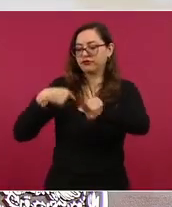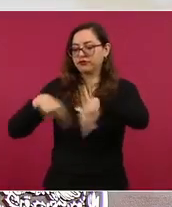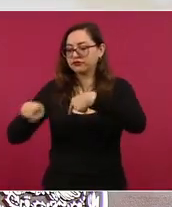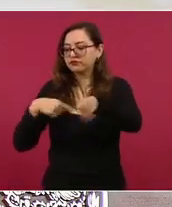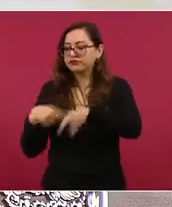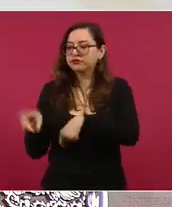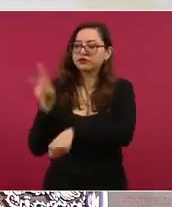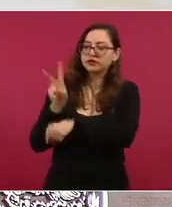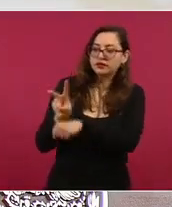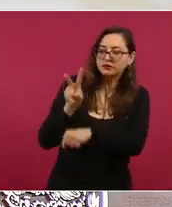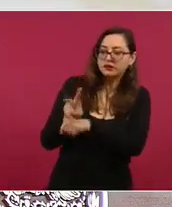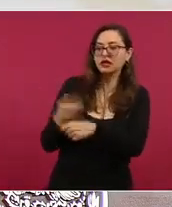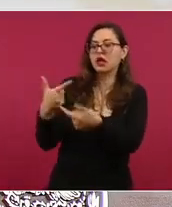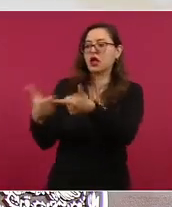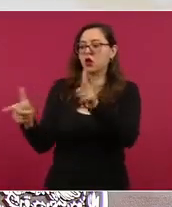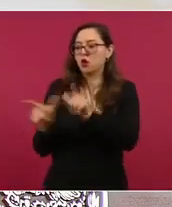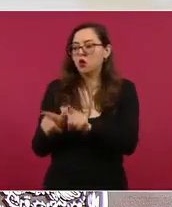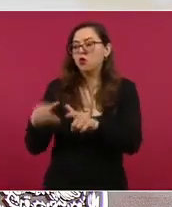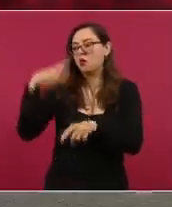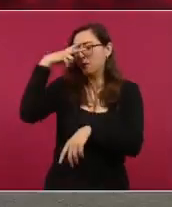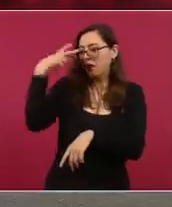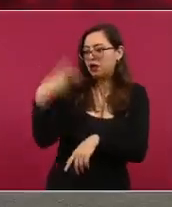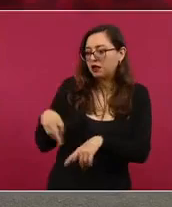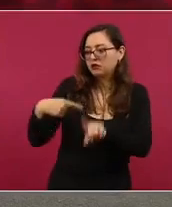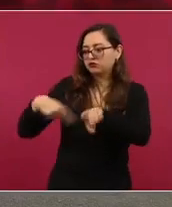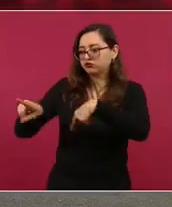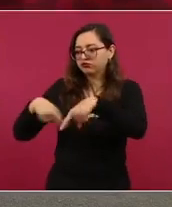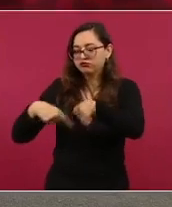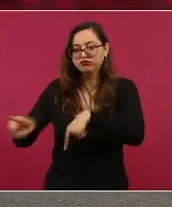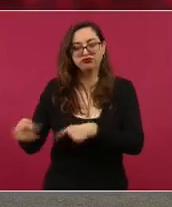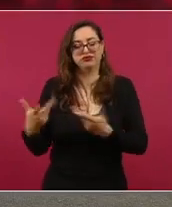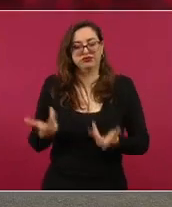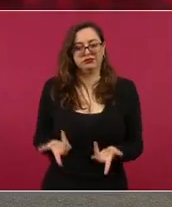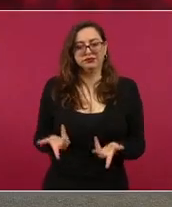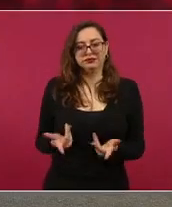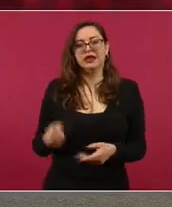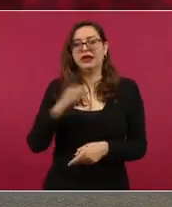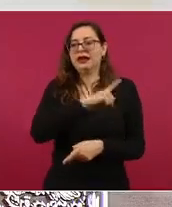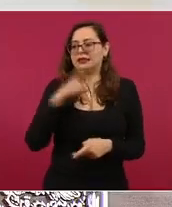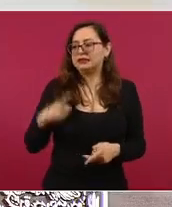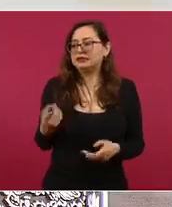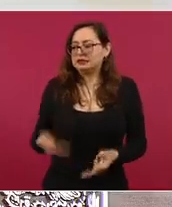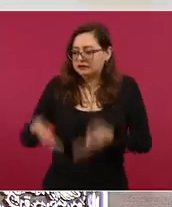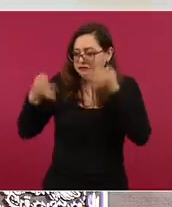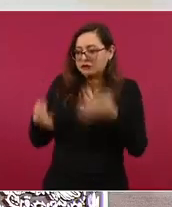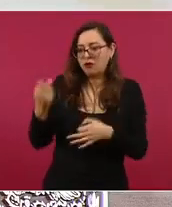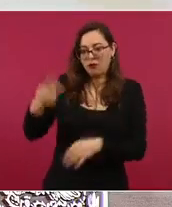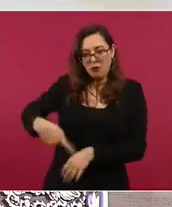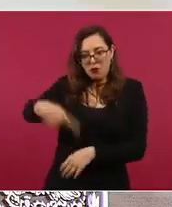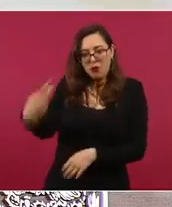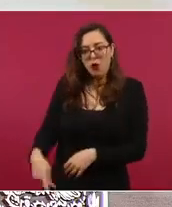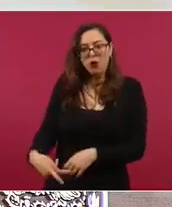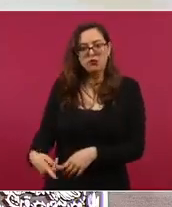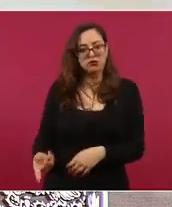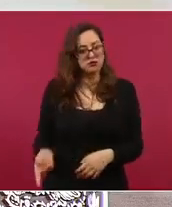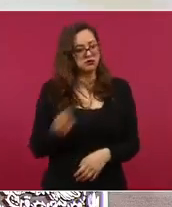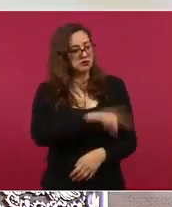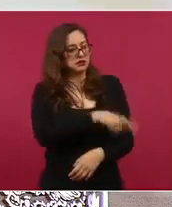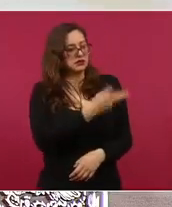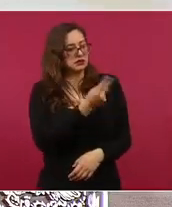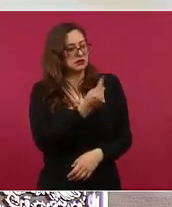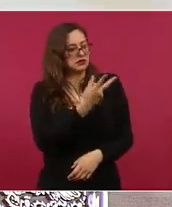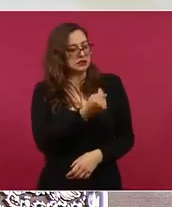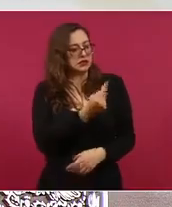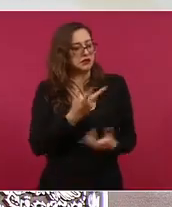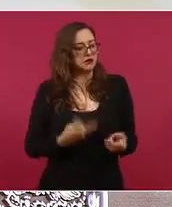los jugadores y el cuerpo técnico, la selección de ellos. La selección mexicana debe de ser de los mexicanos y no de los